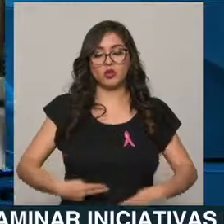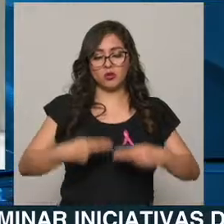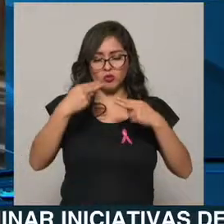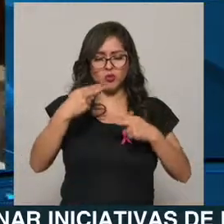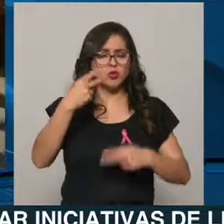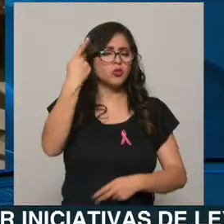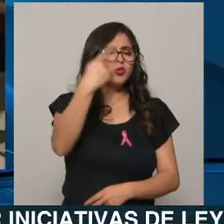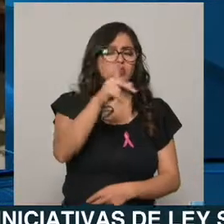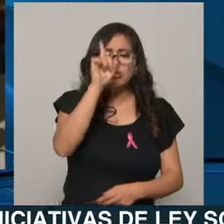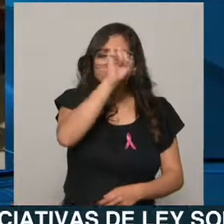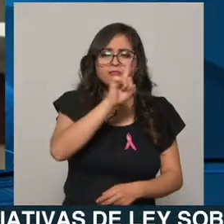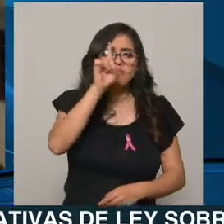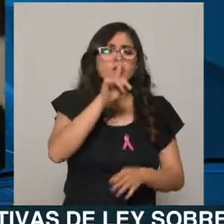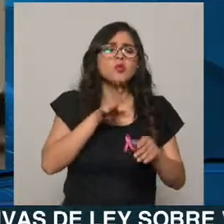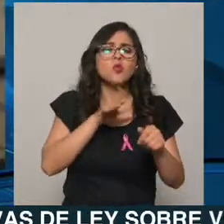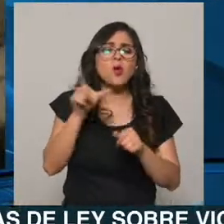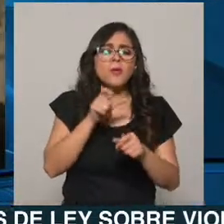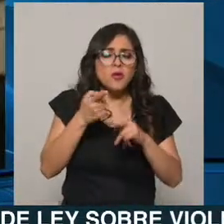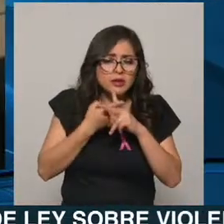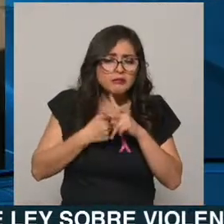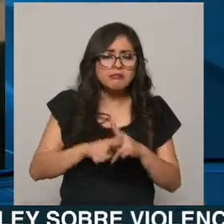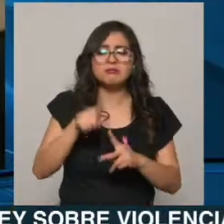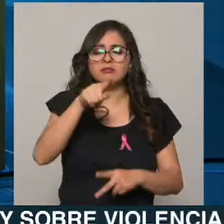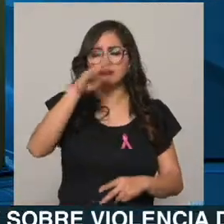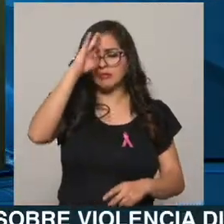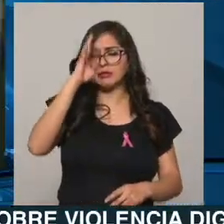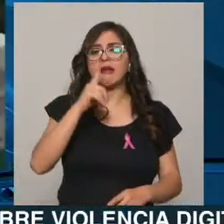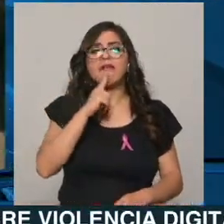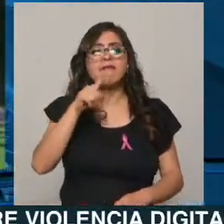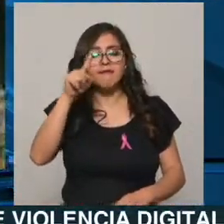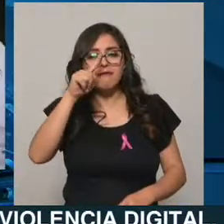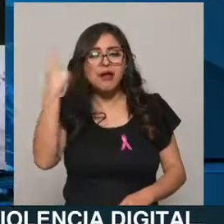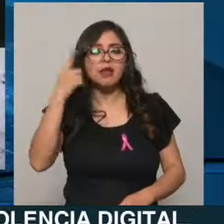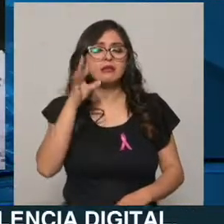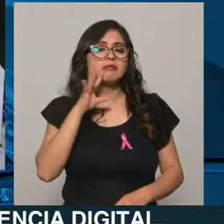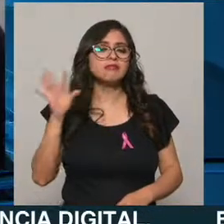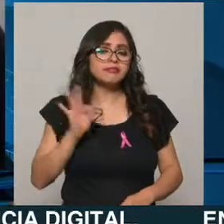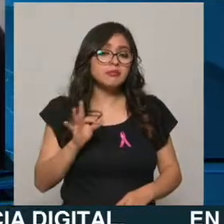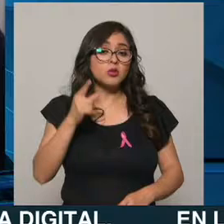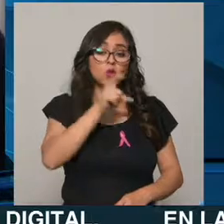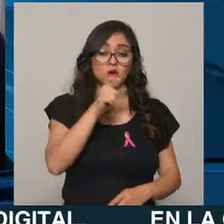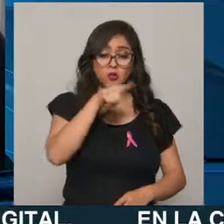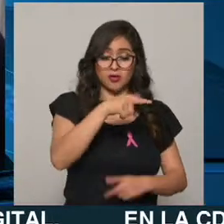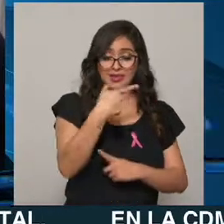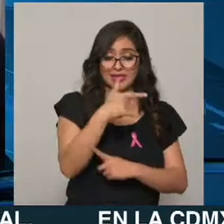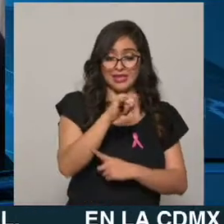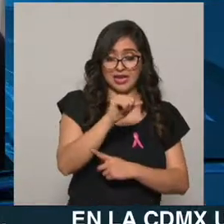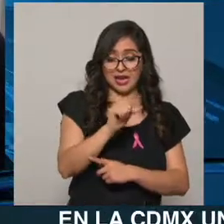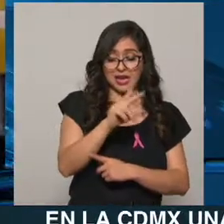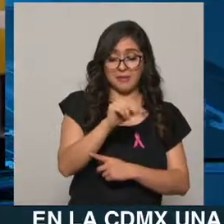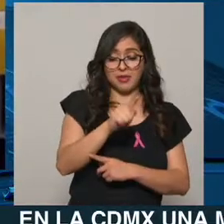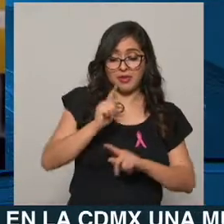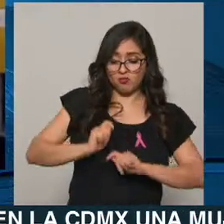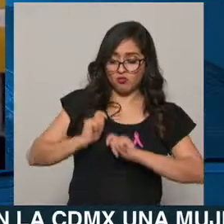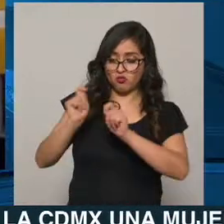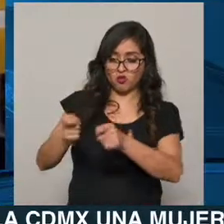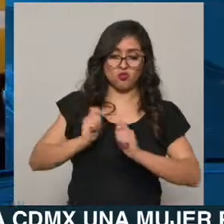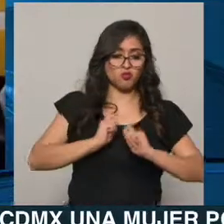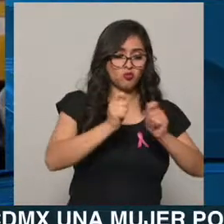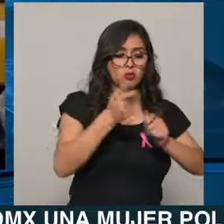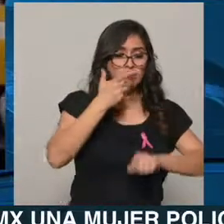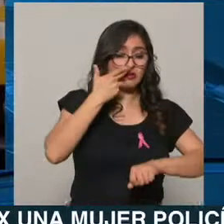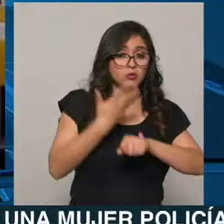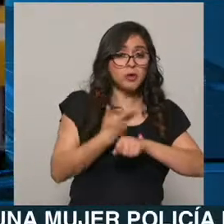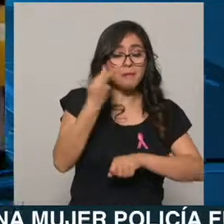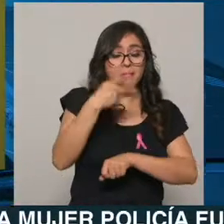pues pareciera una tarea sencilla, tú nos lo explicas en tu guía rápida para delegar, el dar las responsabilidades a otros, pero no siempre se cuenta con los